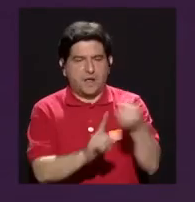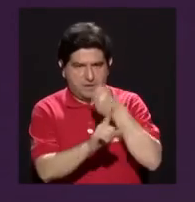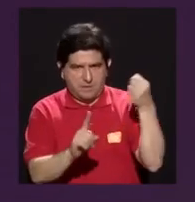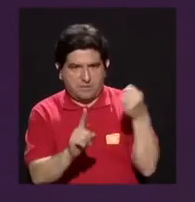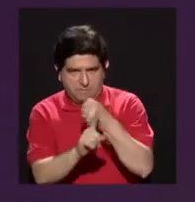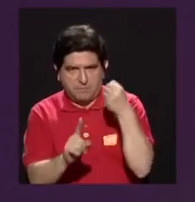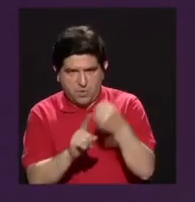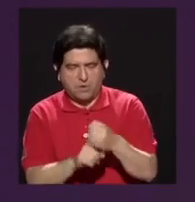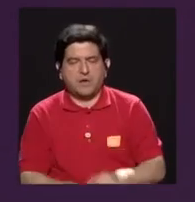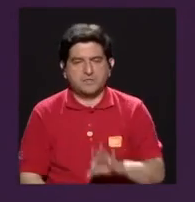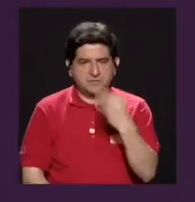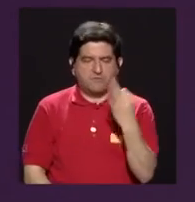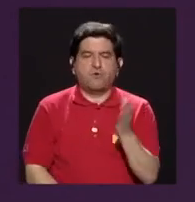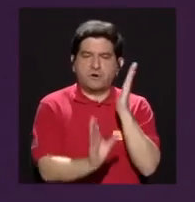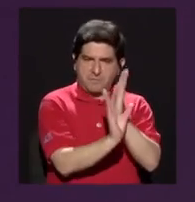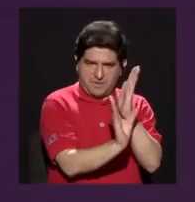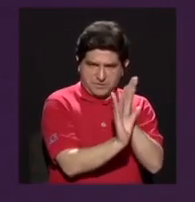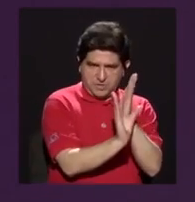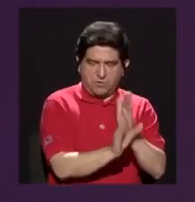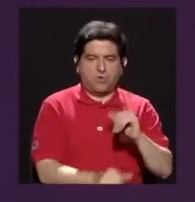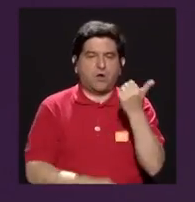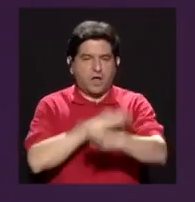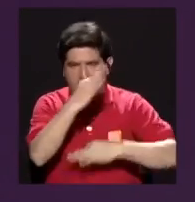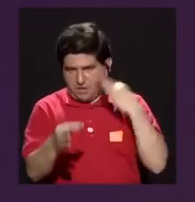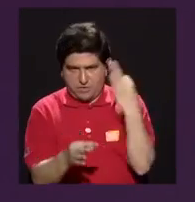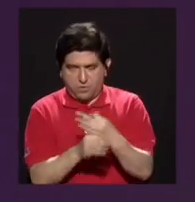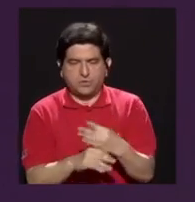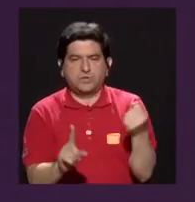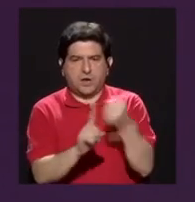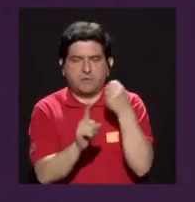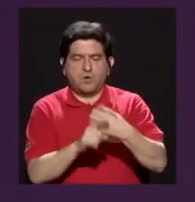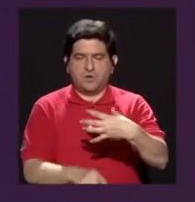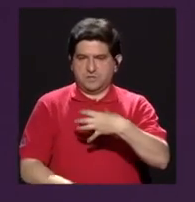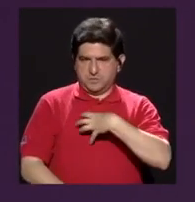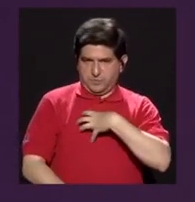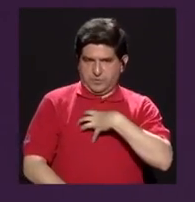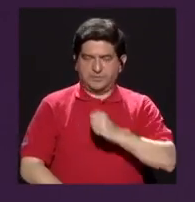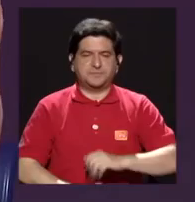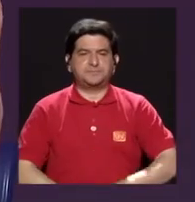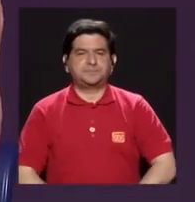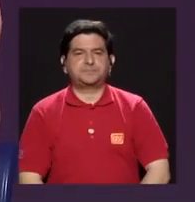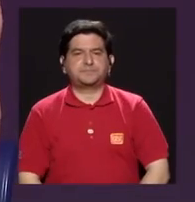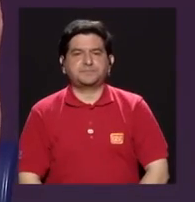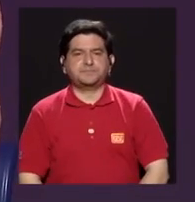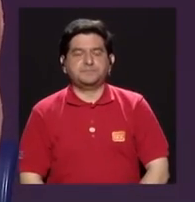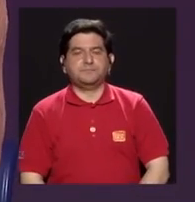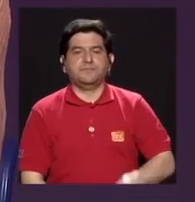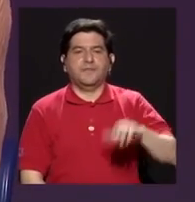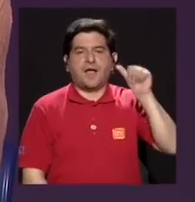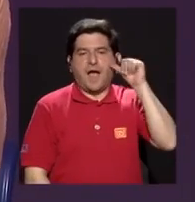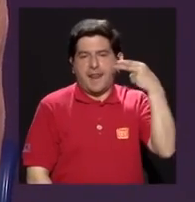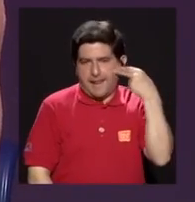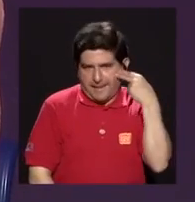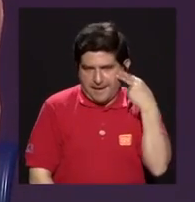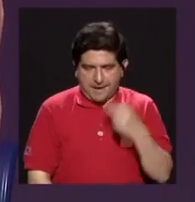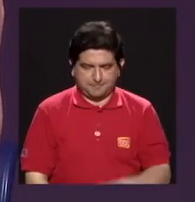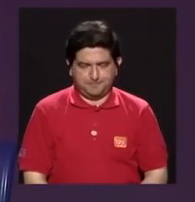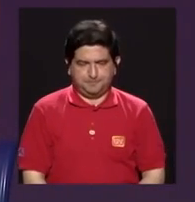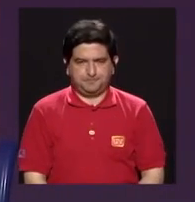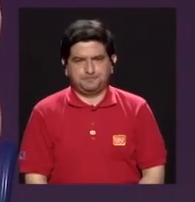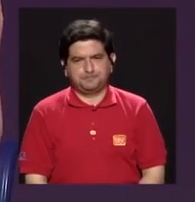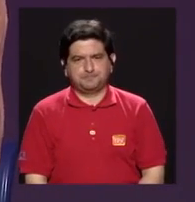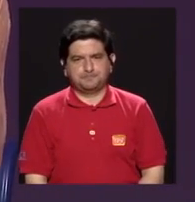verdad tanto psicológica como otros tipos por ejemplo la violencia patrimonial ahora ana elena digamos